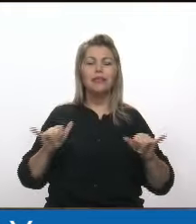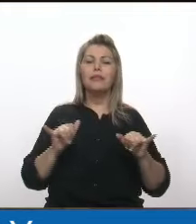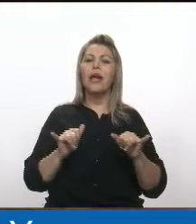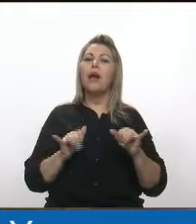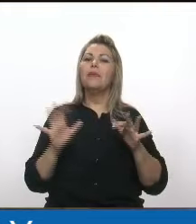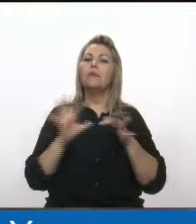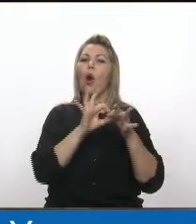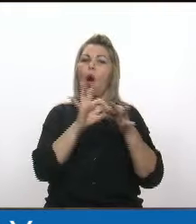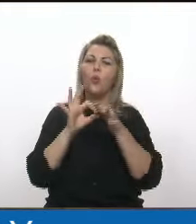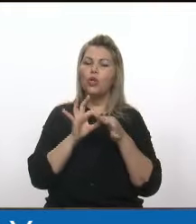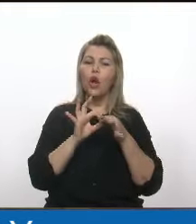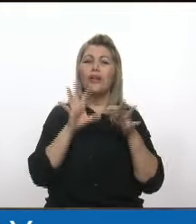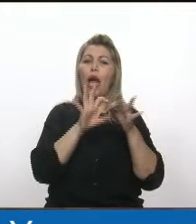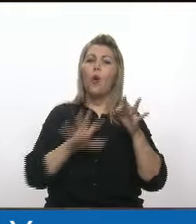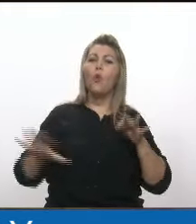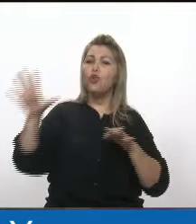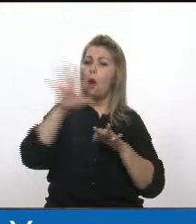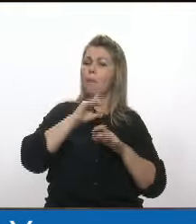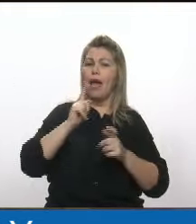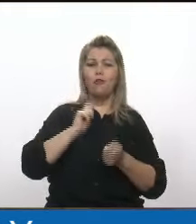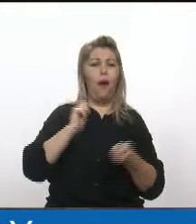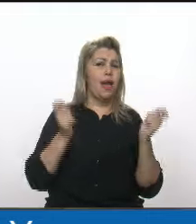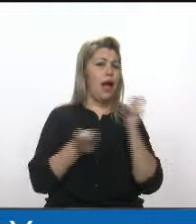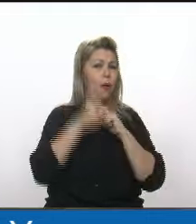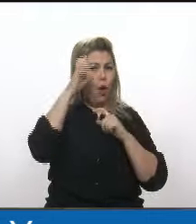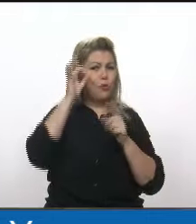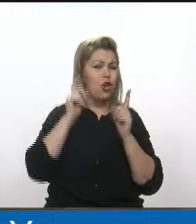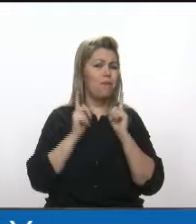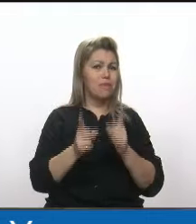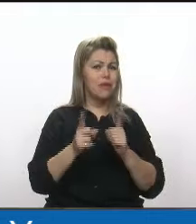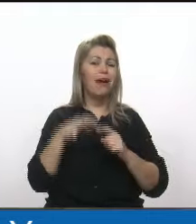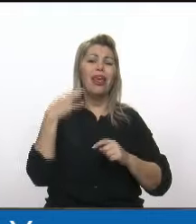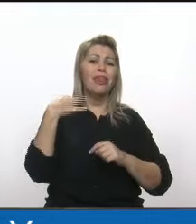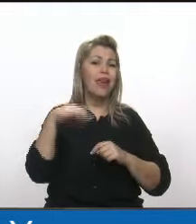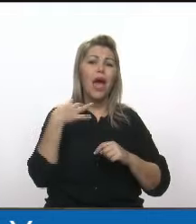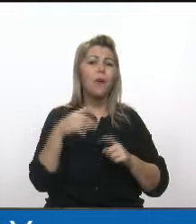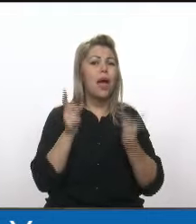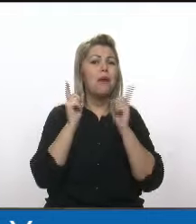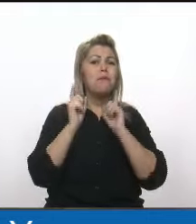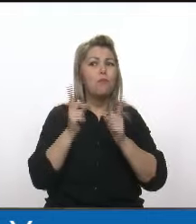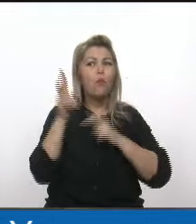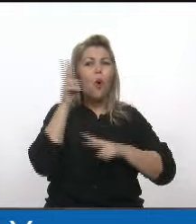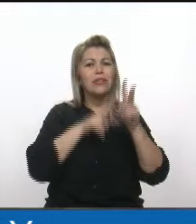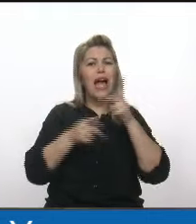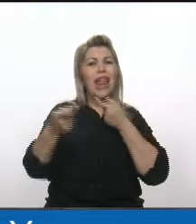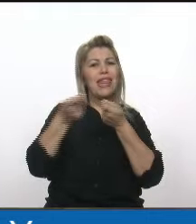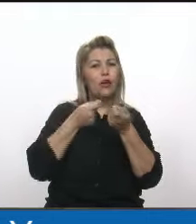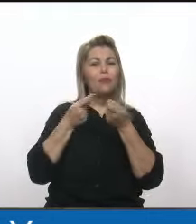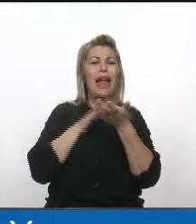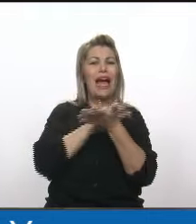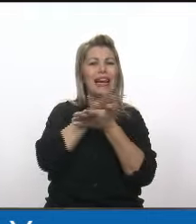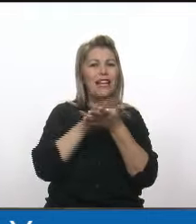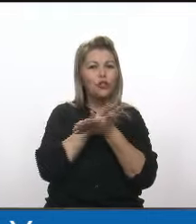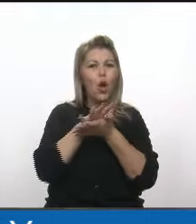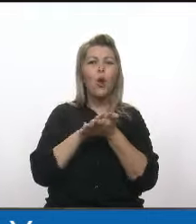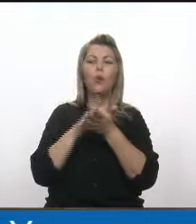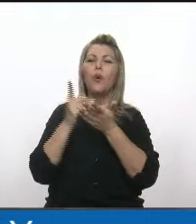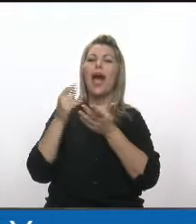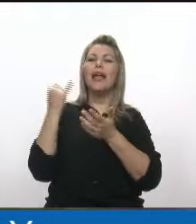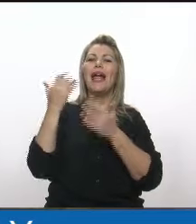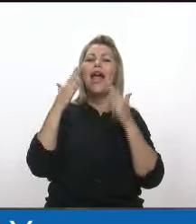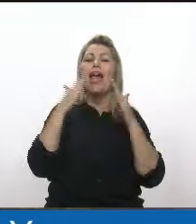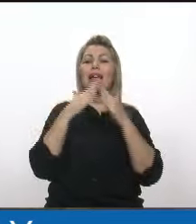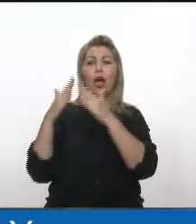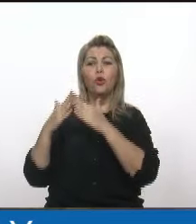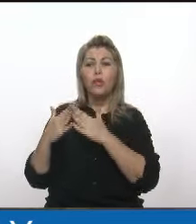cambios las aspiraciones de ambas partes deben cumplirse y se debe encontrar una manera a través de negociaciones para resolver el estatus de Jerusalén como futura